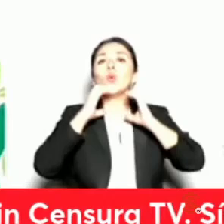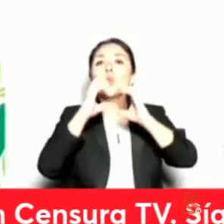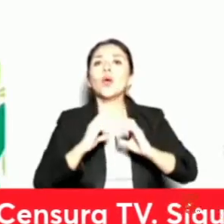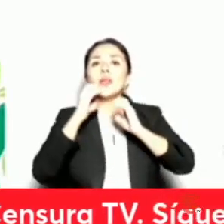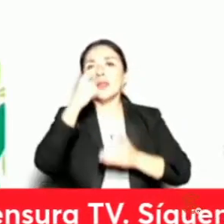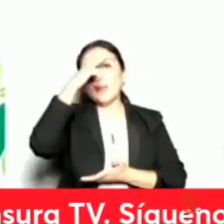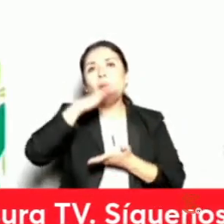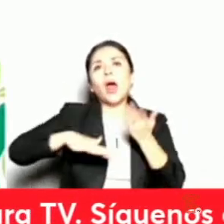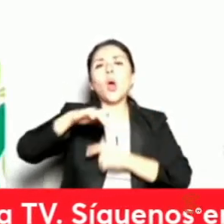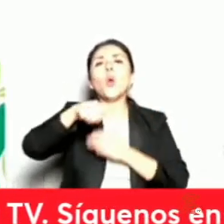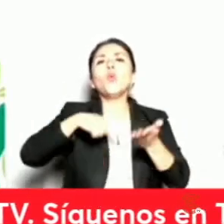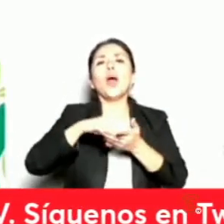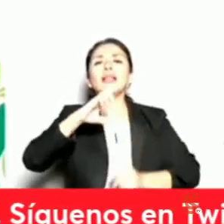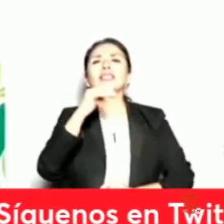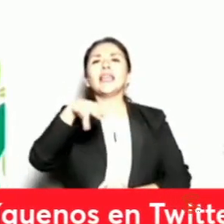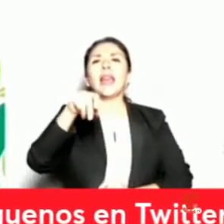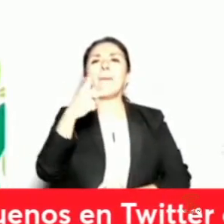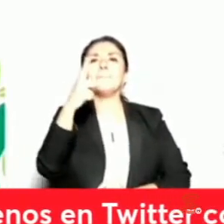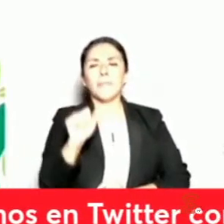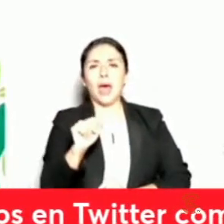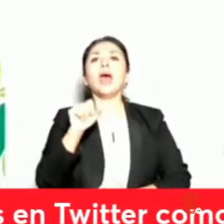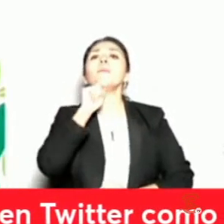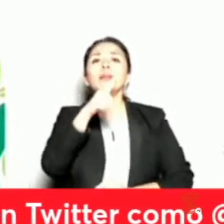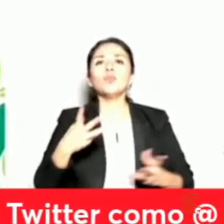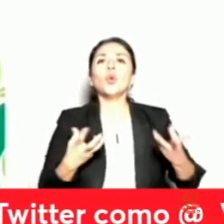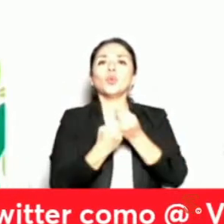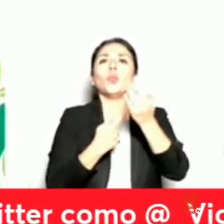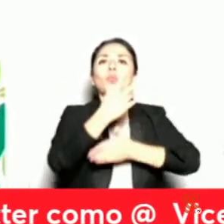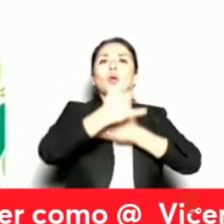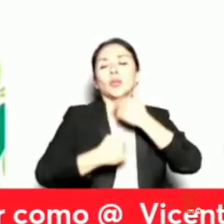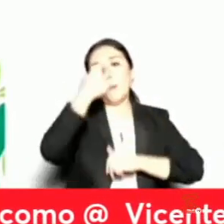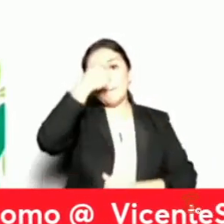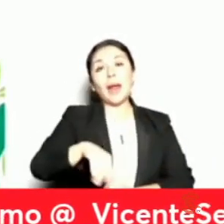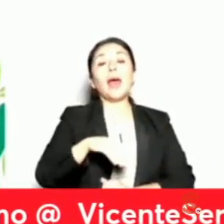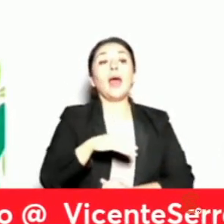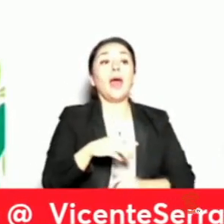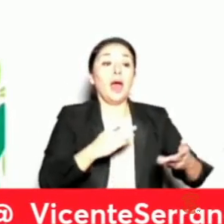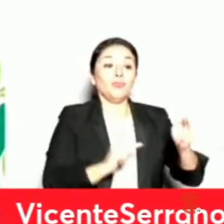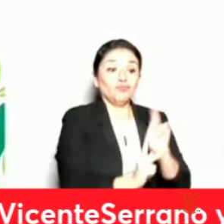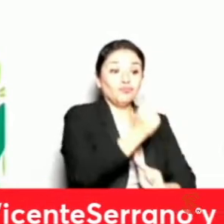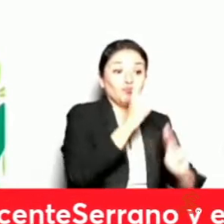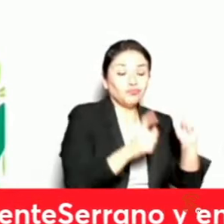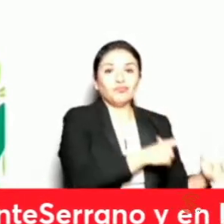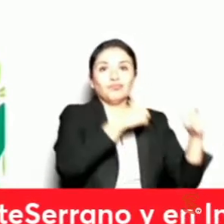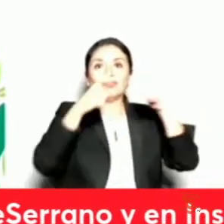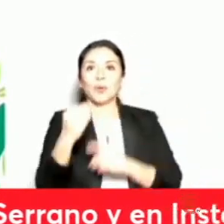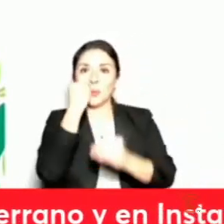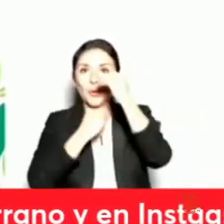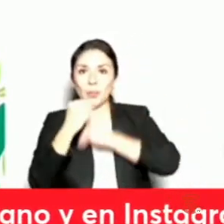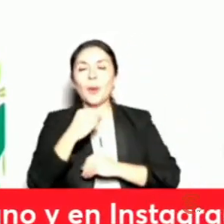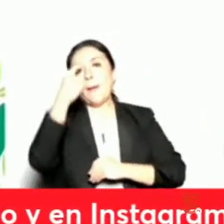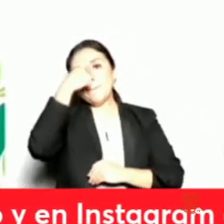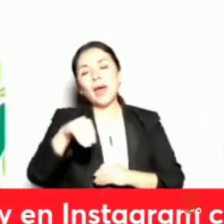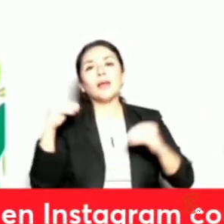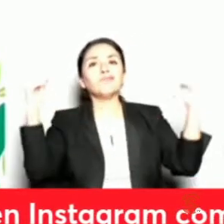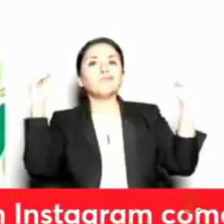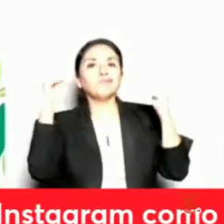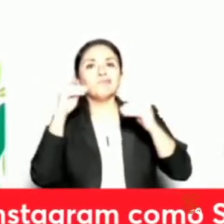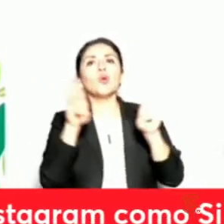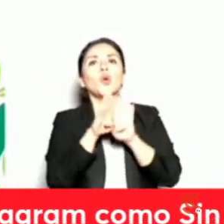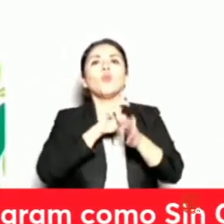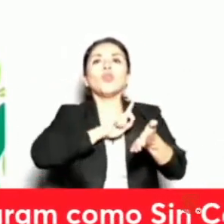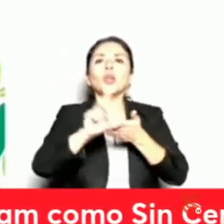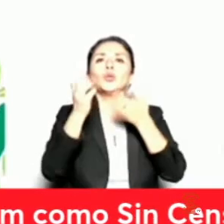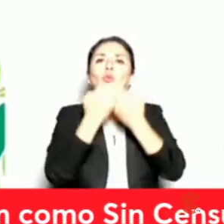zona chinampera. Formó parte del proyecto CANACYT de La Milpa a la Mesa y del diplomado sobre litigio estratégico en derechos económicos,